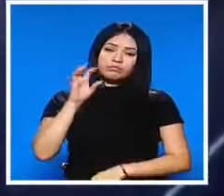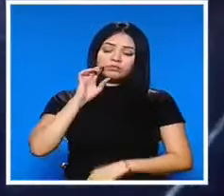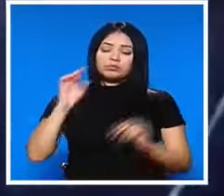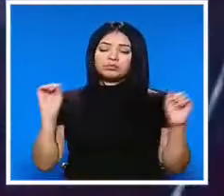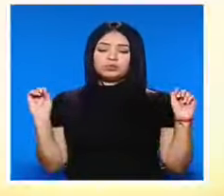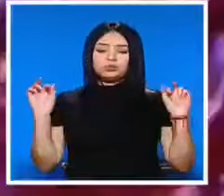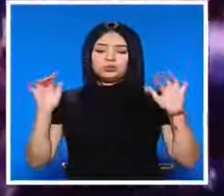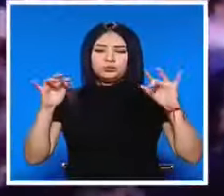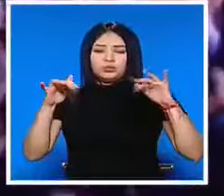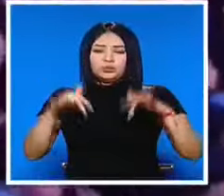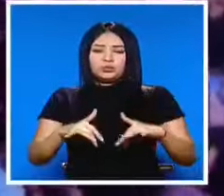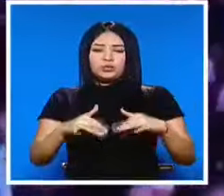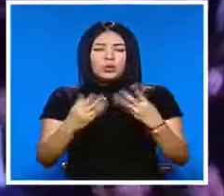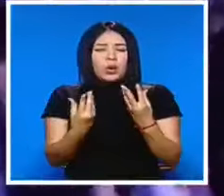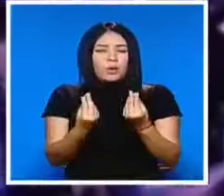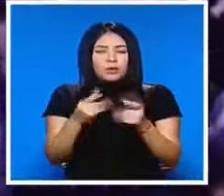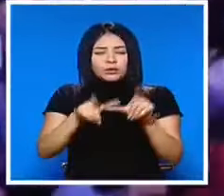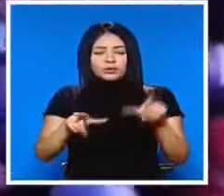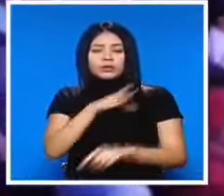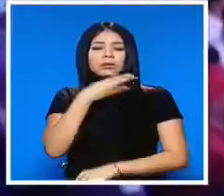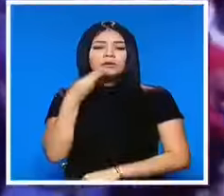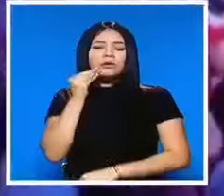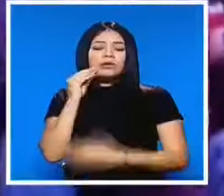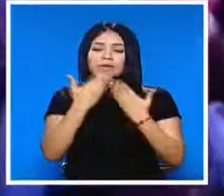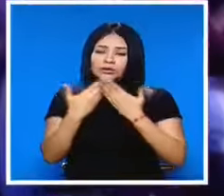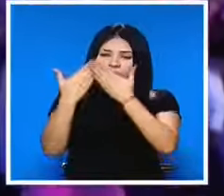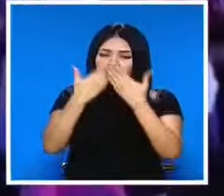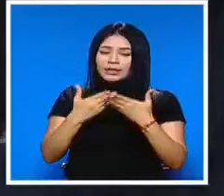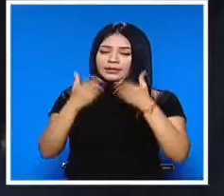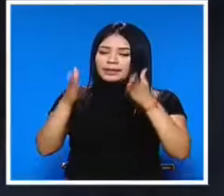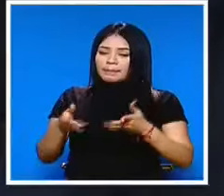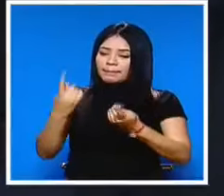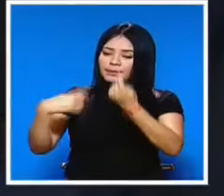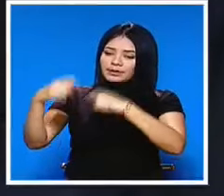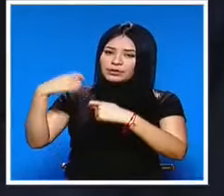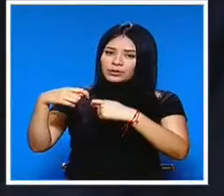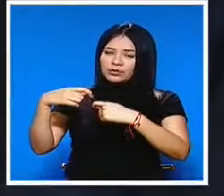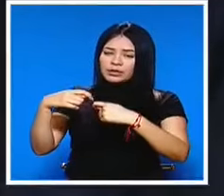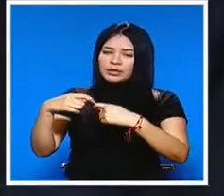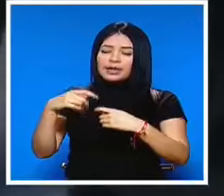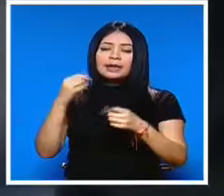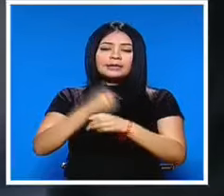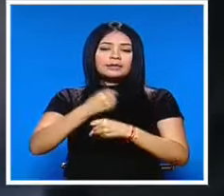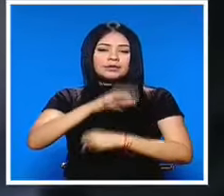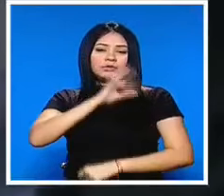con la presencia de miles de jóvenes estudiantes, emprendedores y voluntarios en el trabajo social